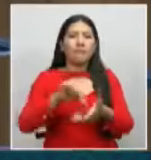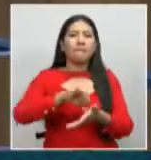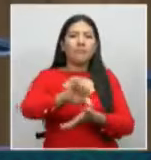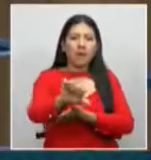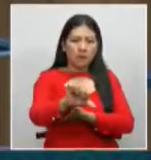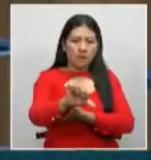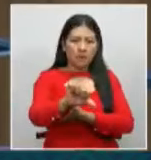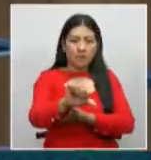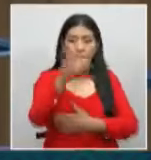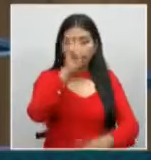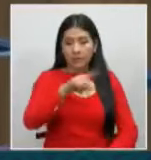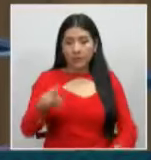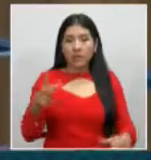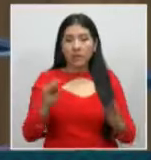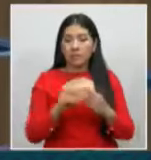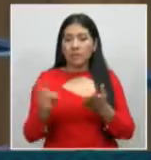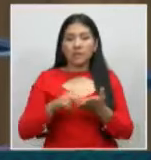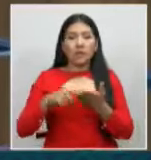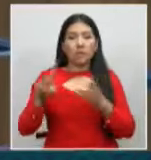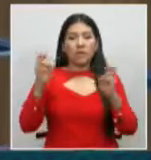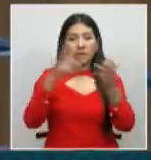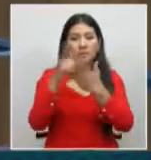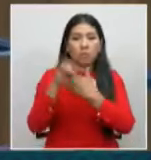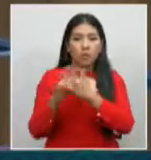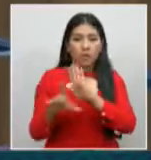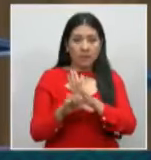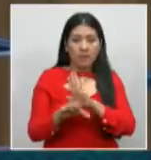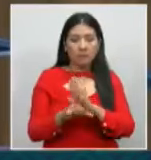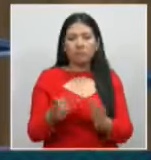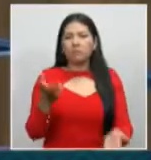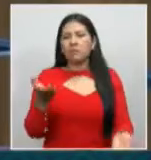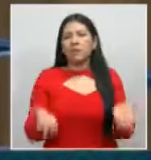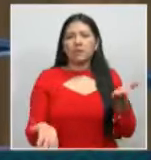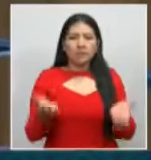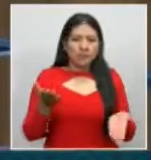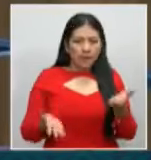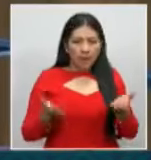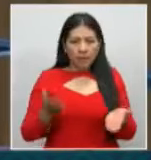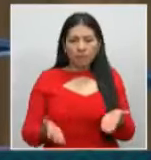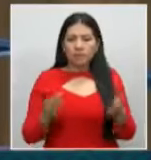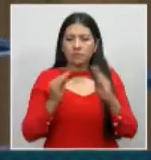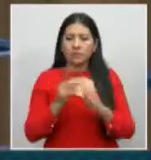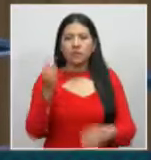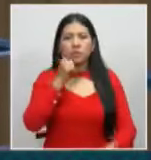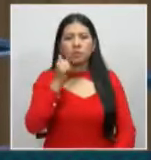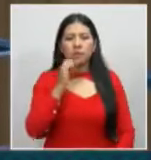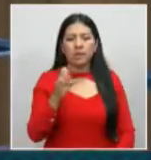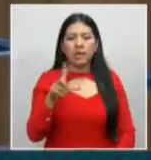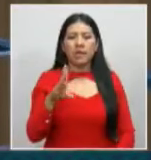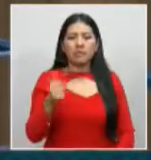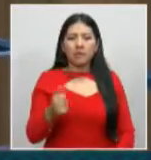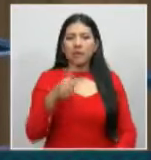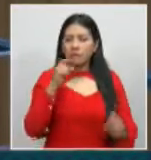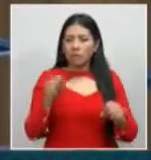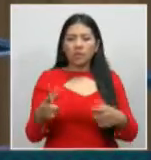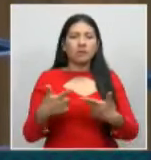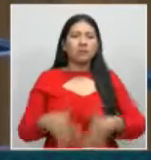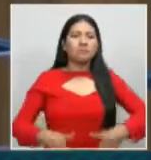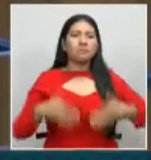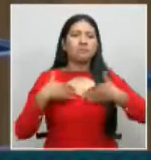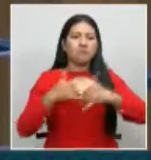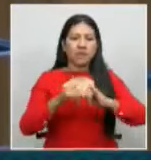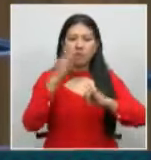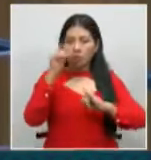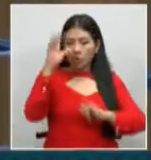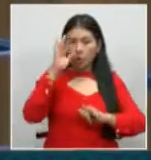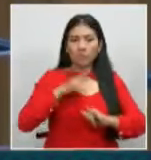hubiesen aprobado ese proyecto de ley, probablemente Elba Silvia Choque hoy estuviese con vida, porque esta persona no